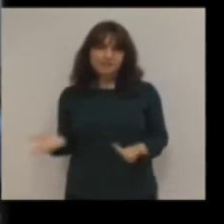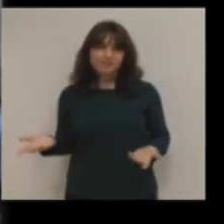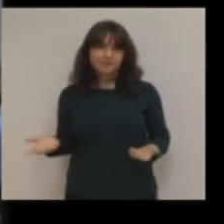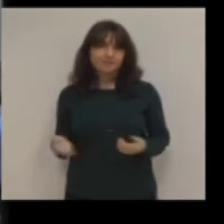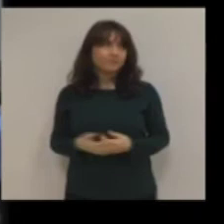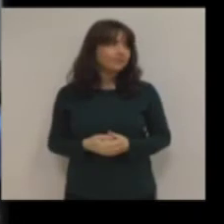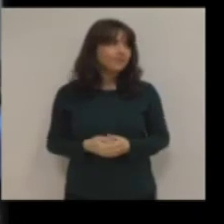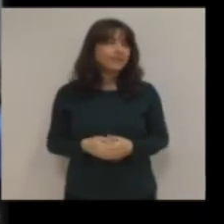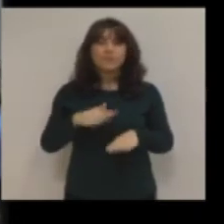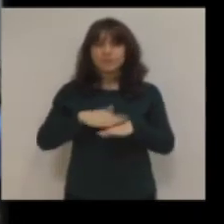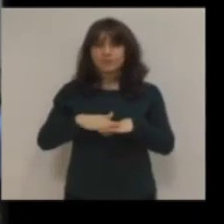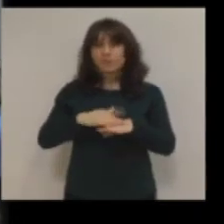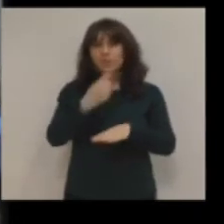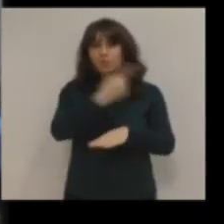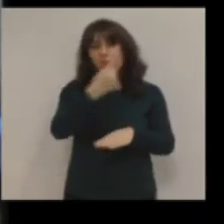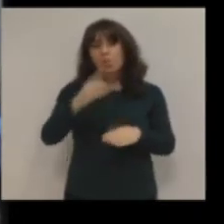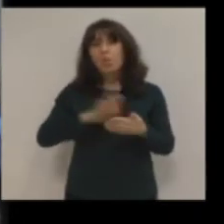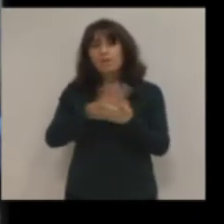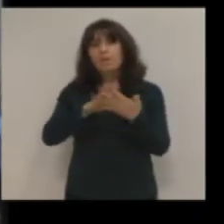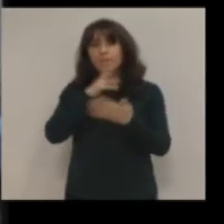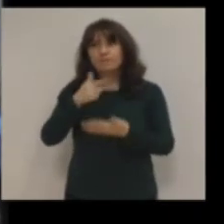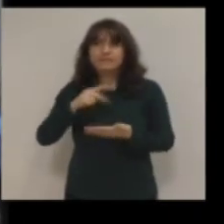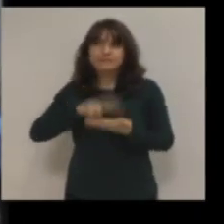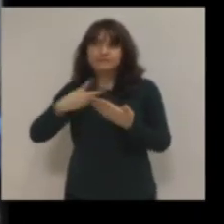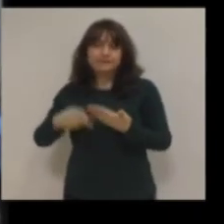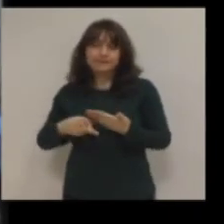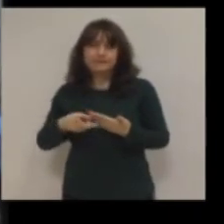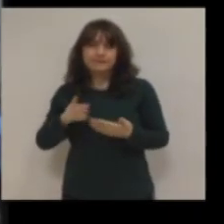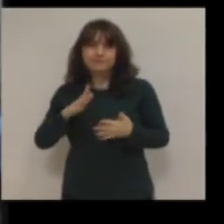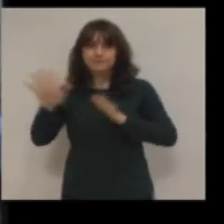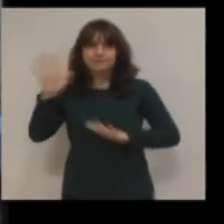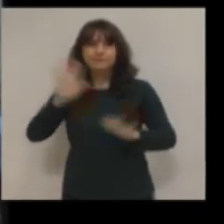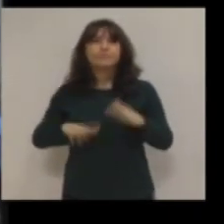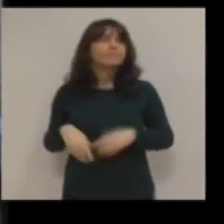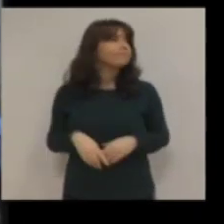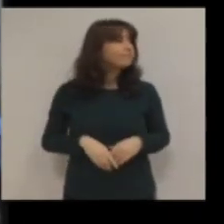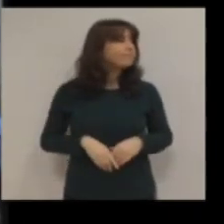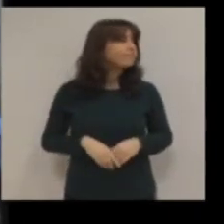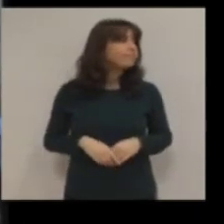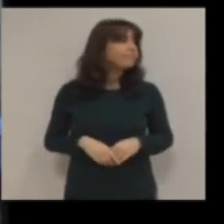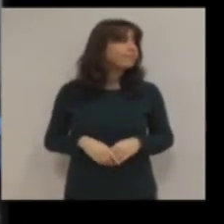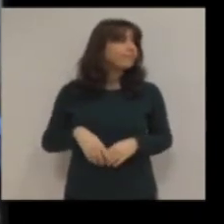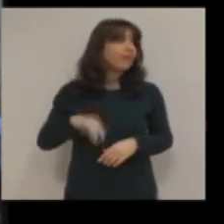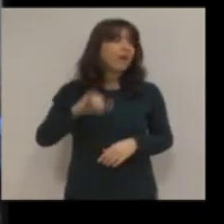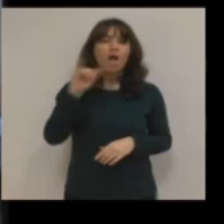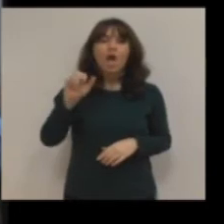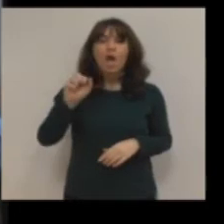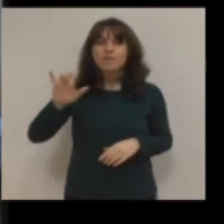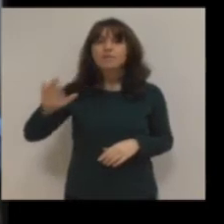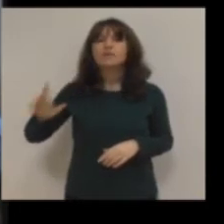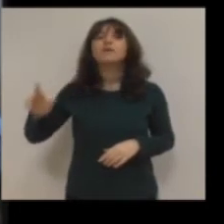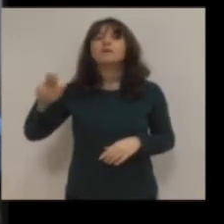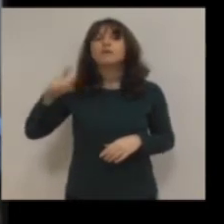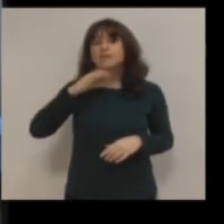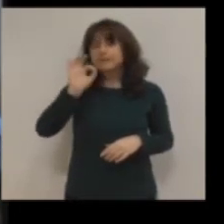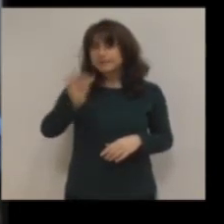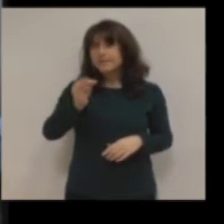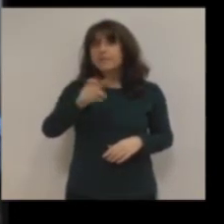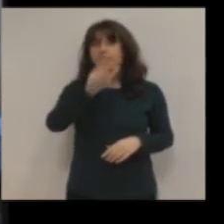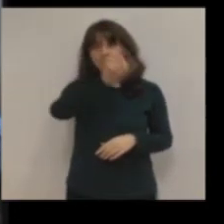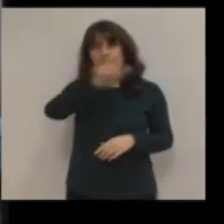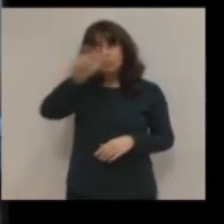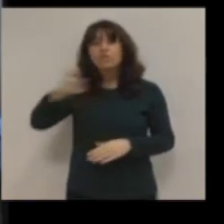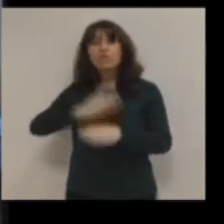Quiero decir una cosa rápida. Yo creo que tienes razón cuando dices que el ciudadano tiene derechos y que muchas veces por